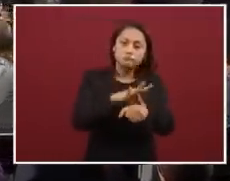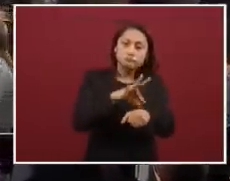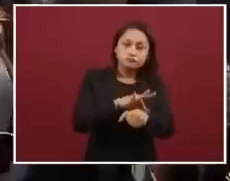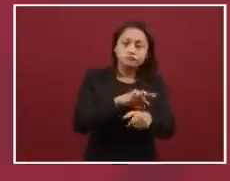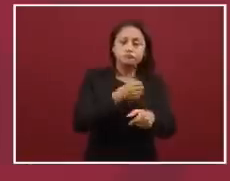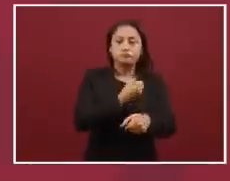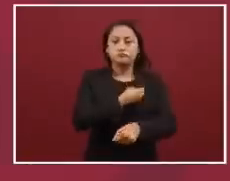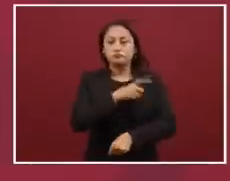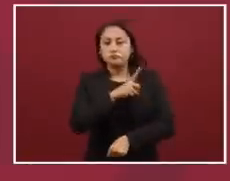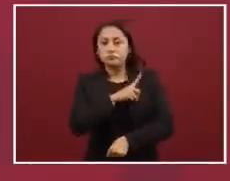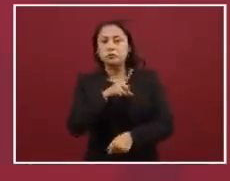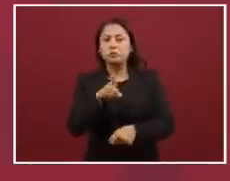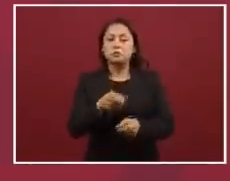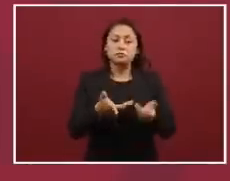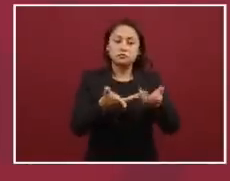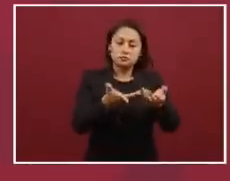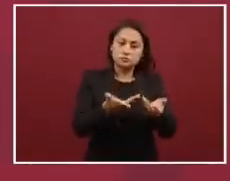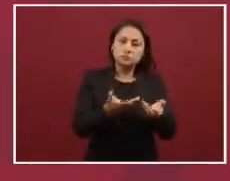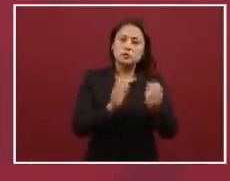trabajo.